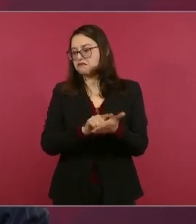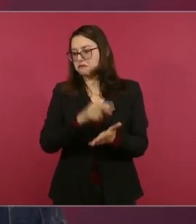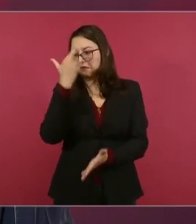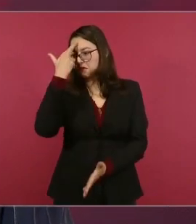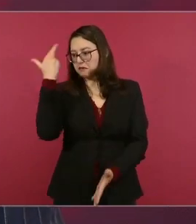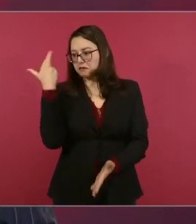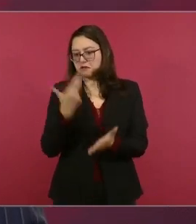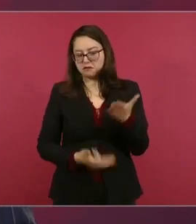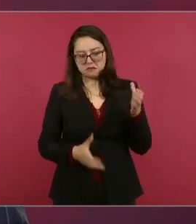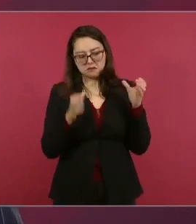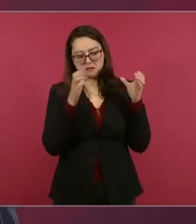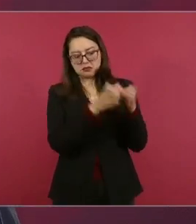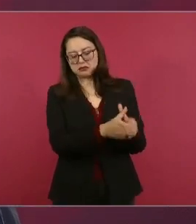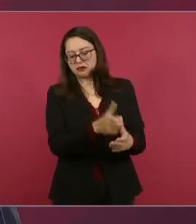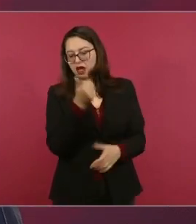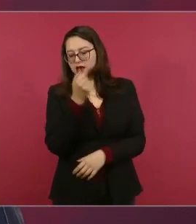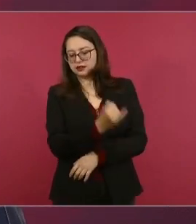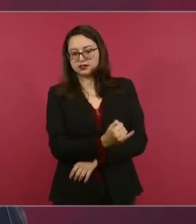León Tolstoy.